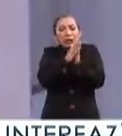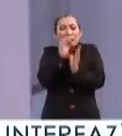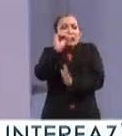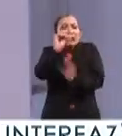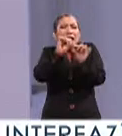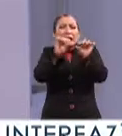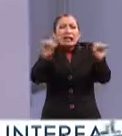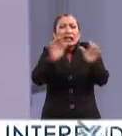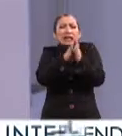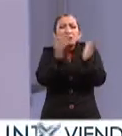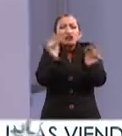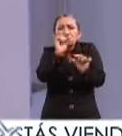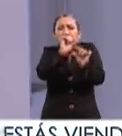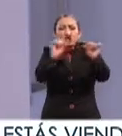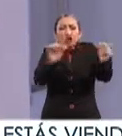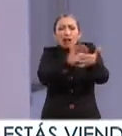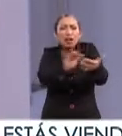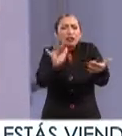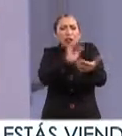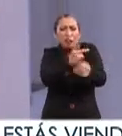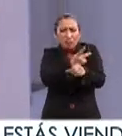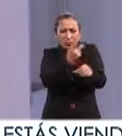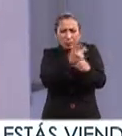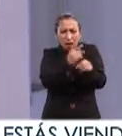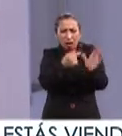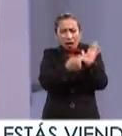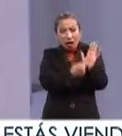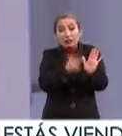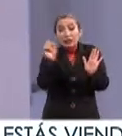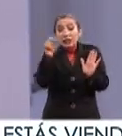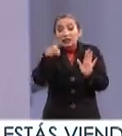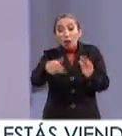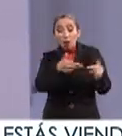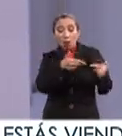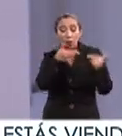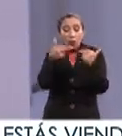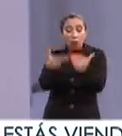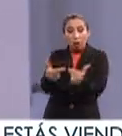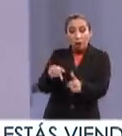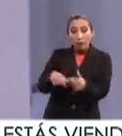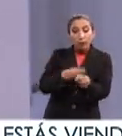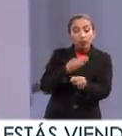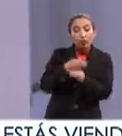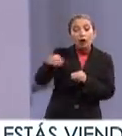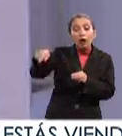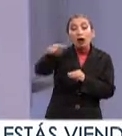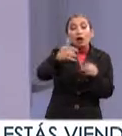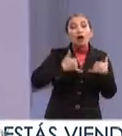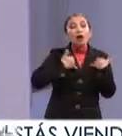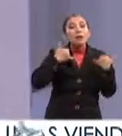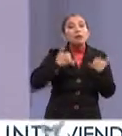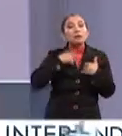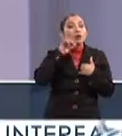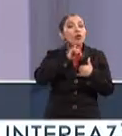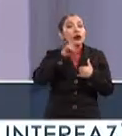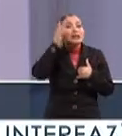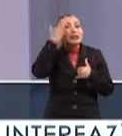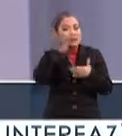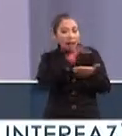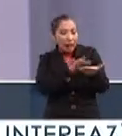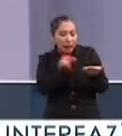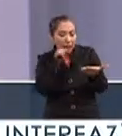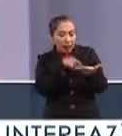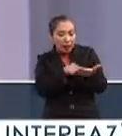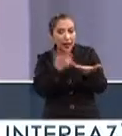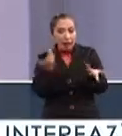que muchas escuelas llevan de lectura en preparatoria. Si algún legado quiero dejar en este mundo es que las chavas lean esto y sepan, porque